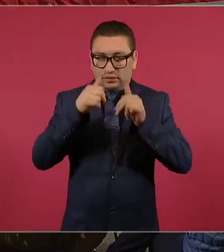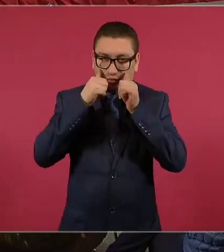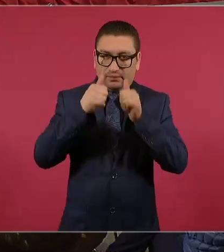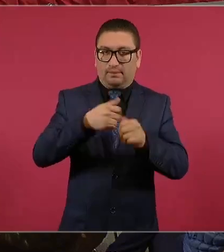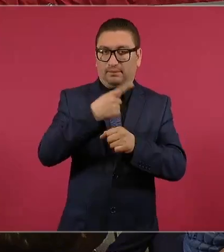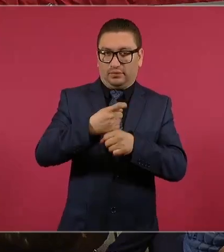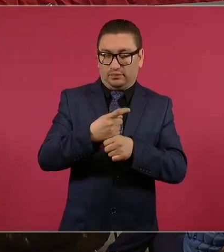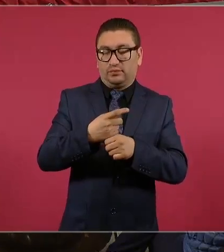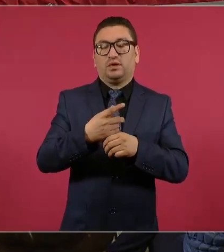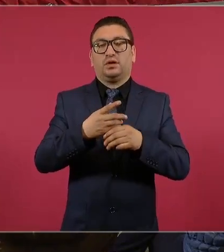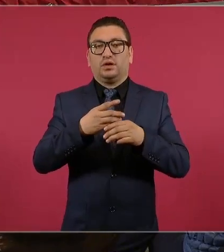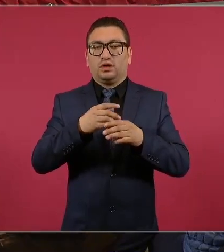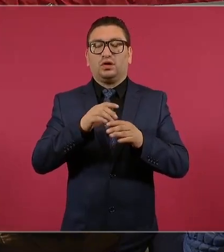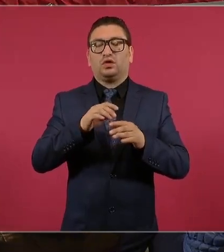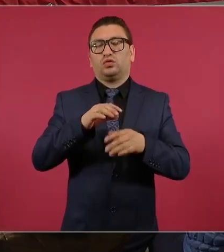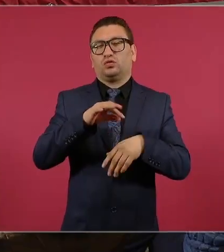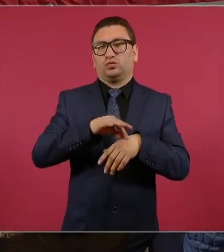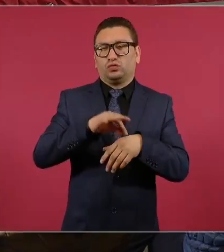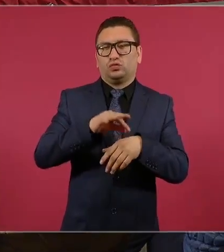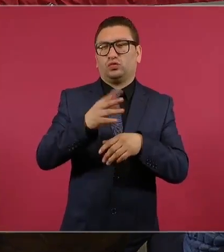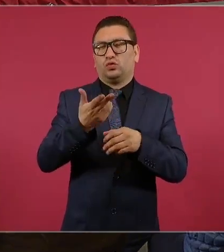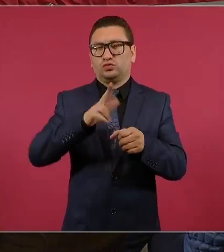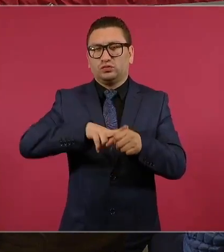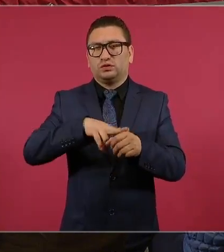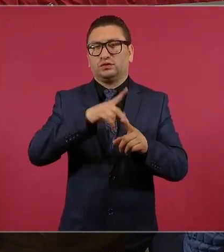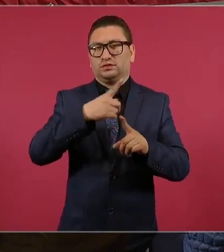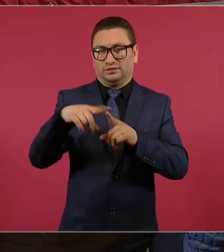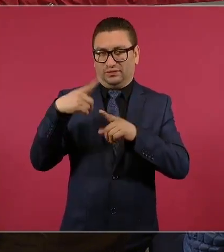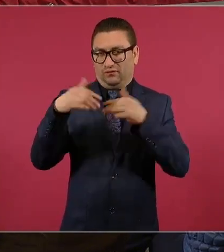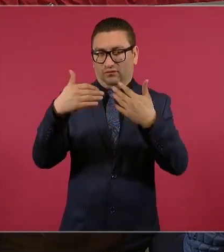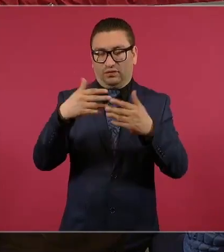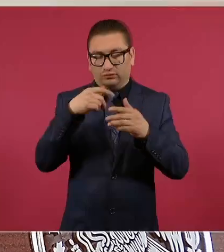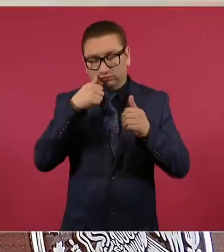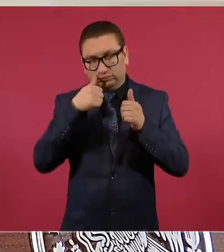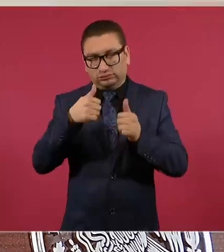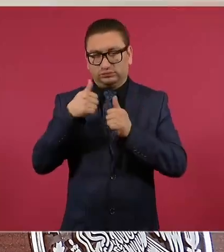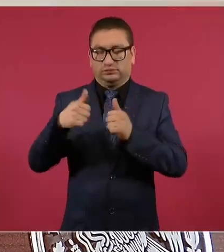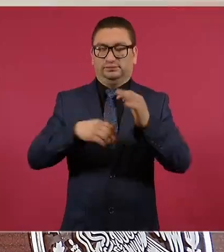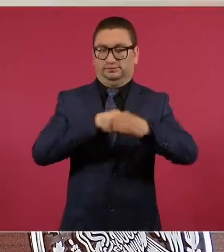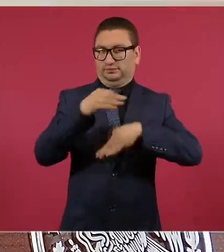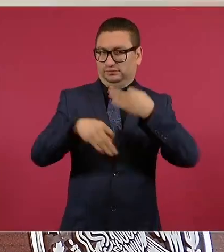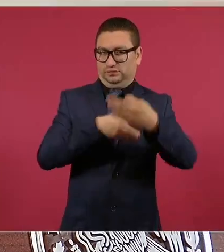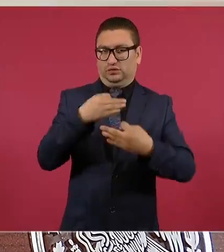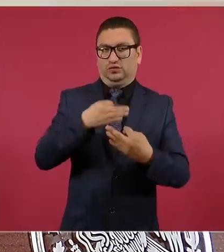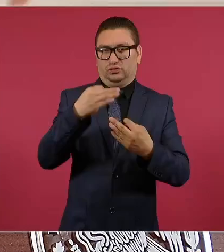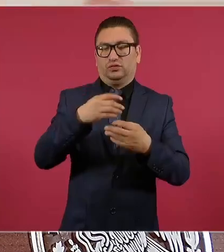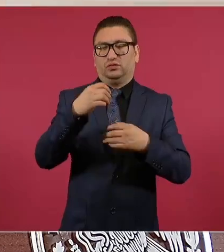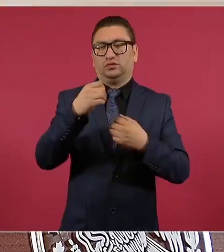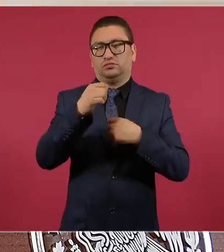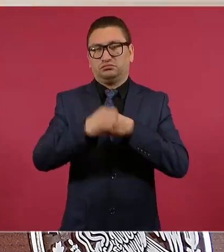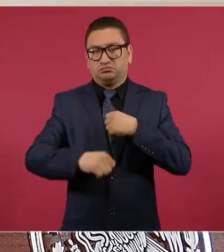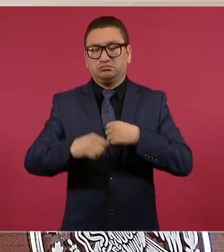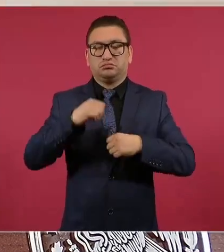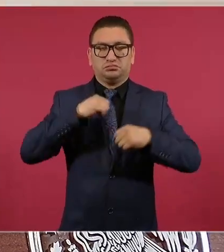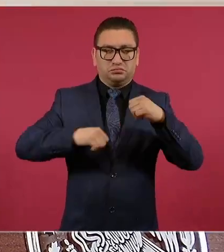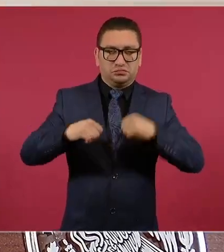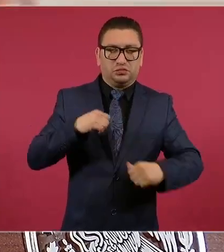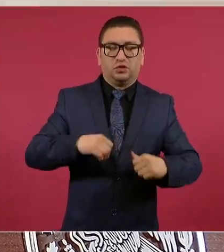consulta externa en los hospitales y desde luego todo lo que ocurre en quirófanos,